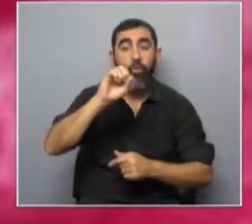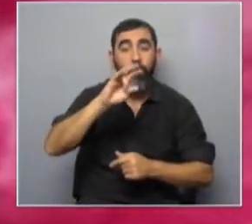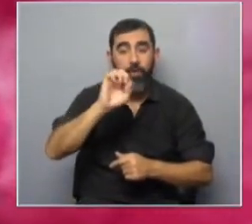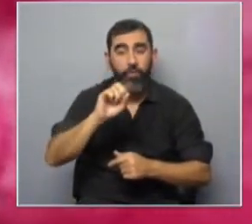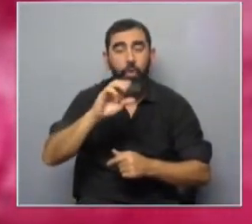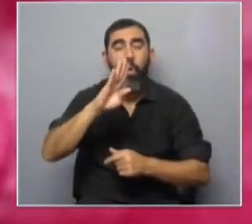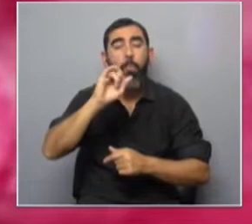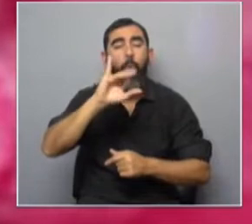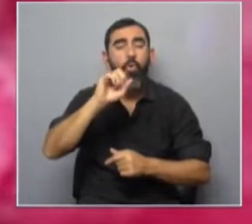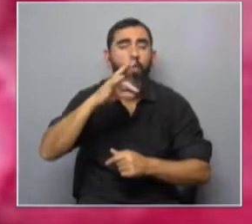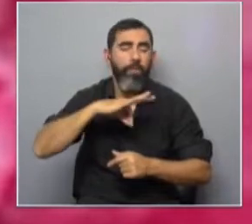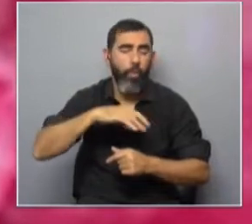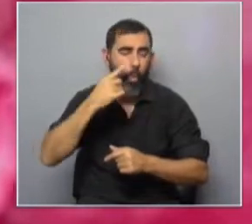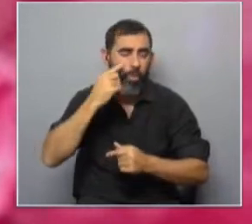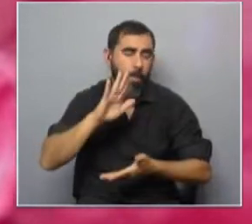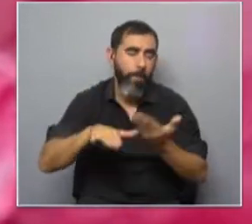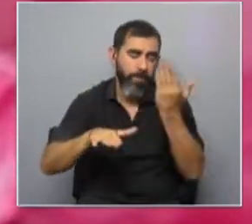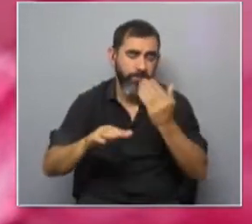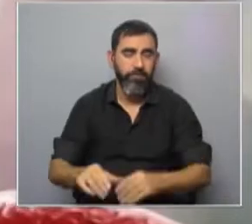más conocidos.